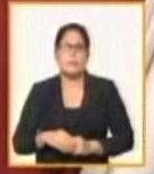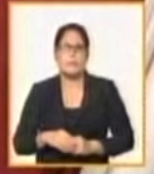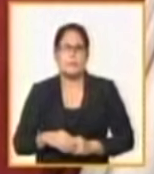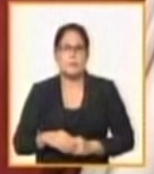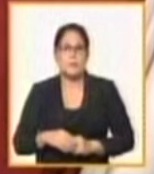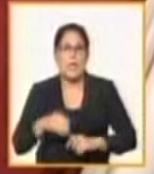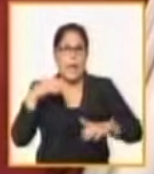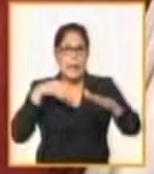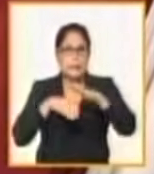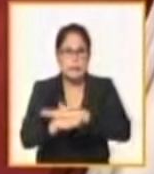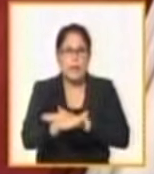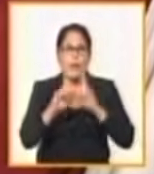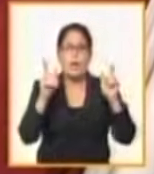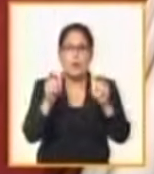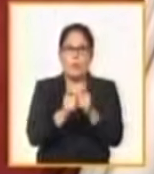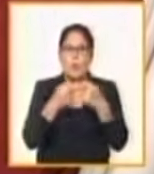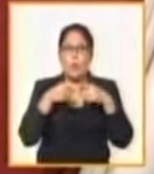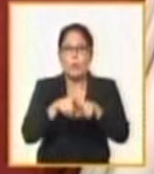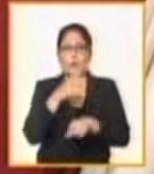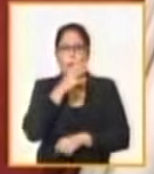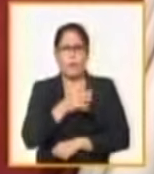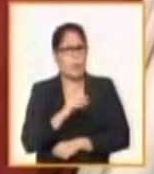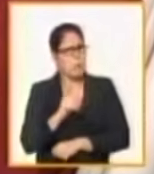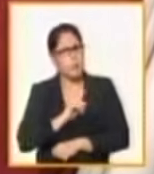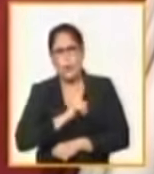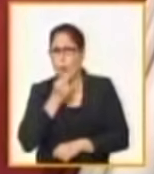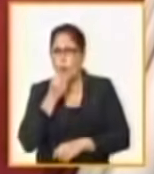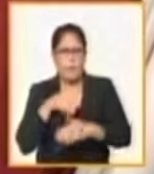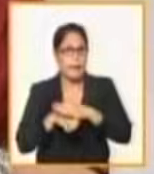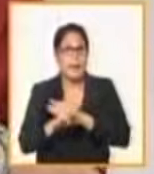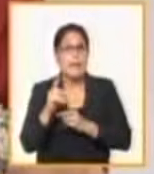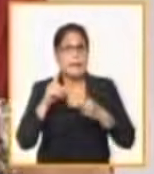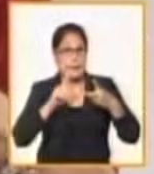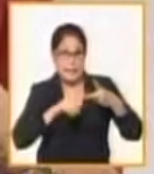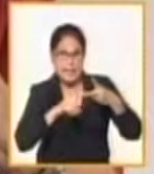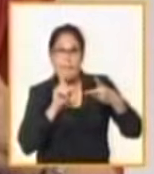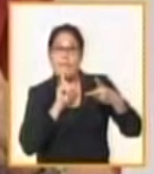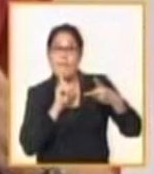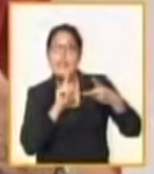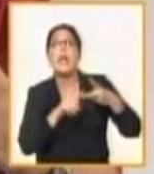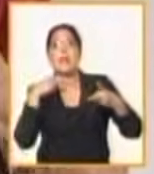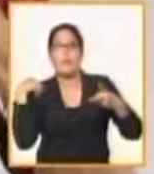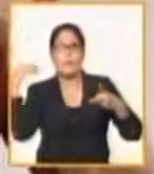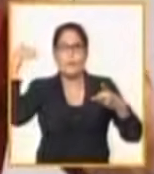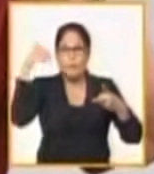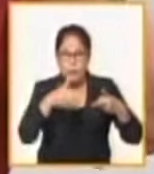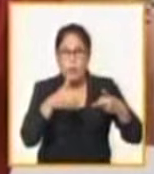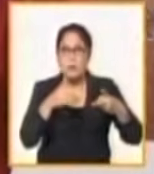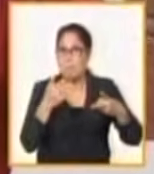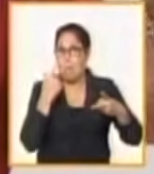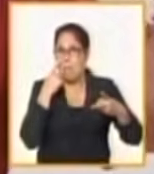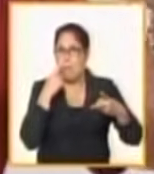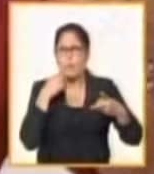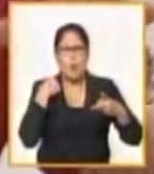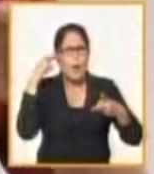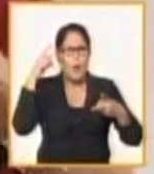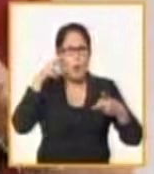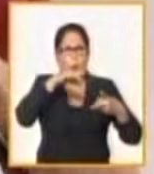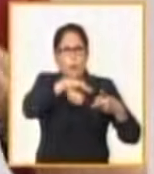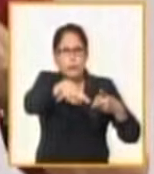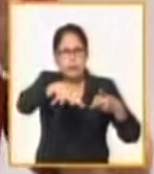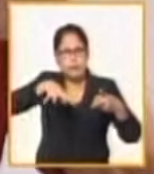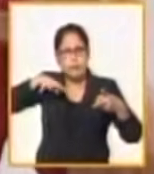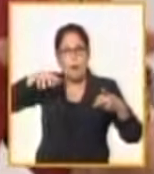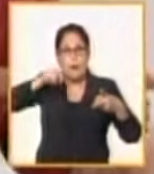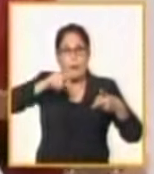ir, pero Argelier me bajó. Bajé con él, me senté, me acuerdo perfectamente quiénes estaban en primera